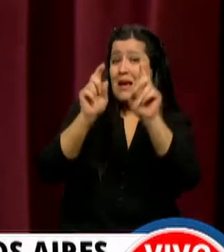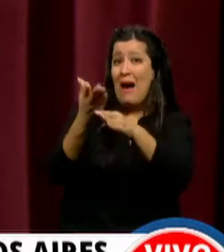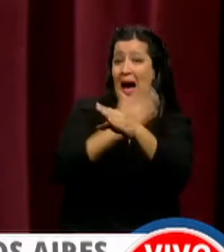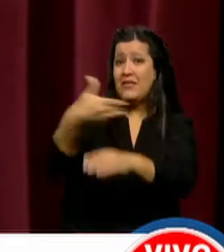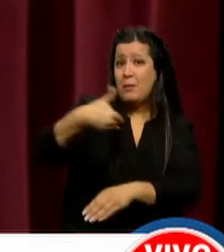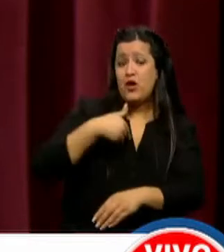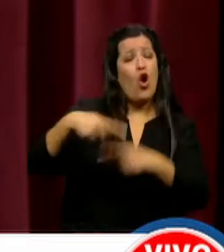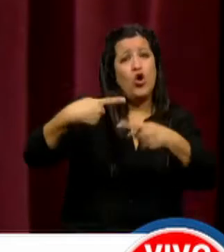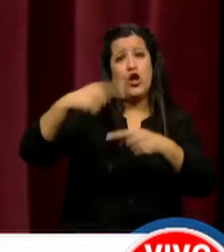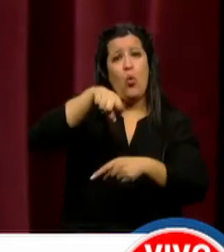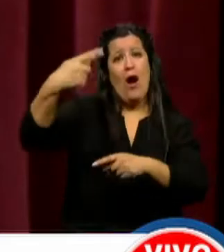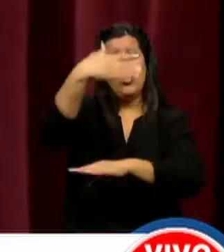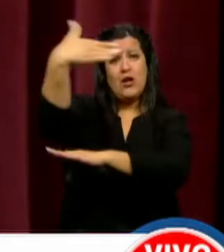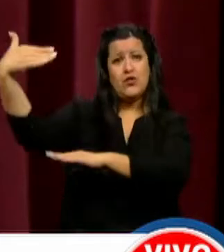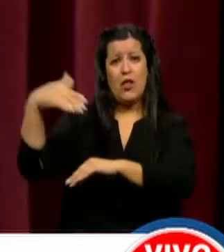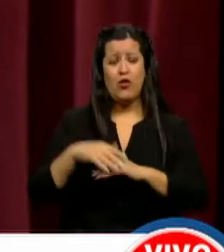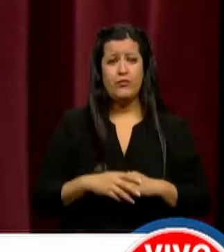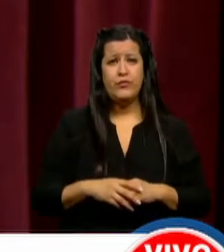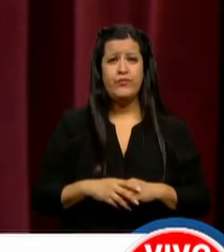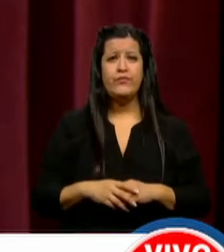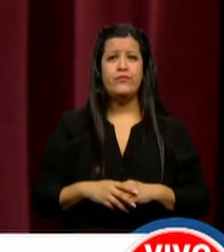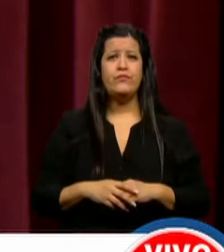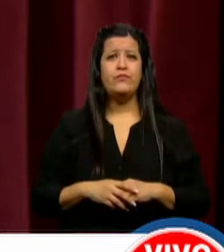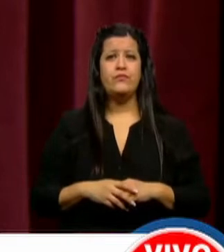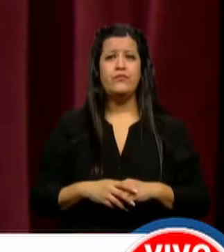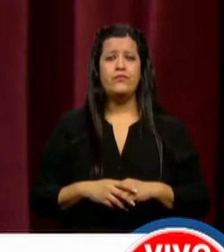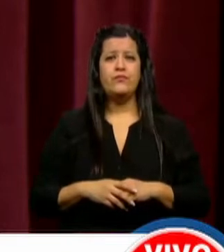con la lista de oradores, señor diputado.